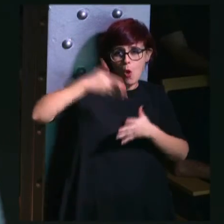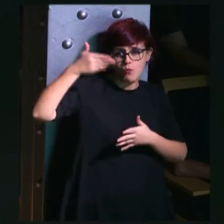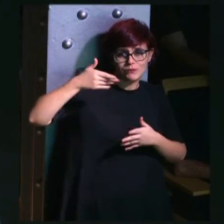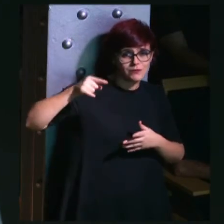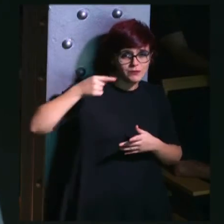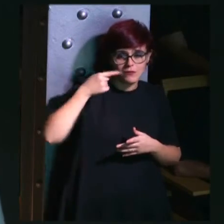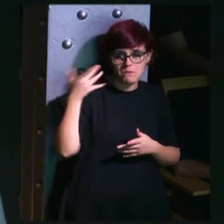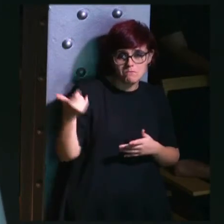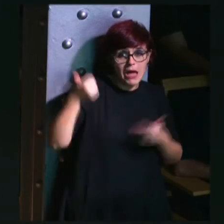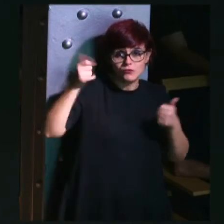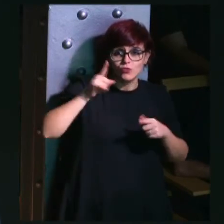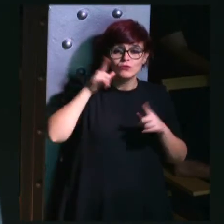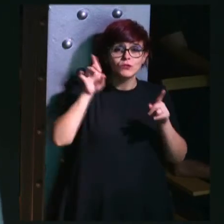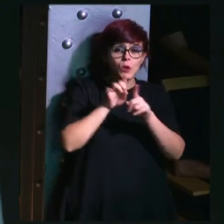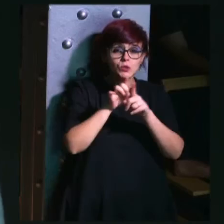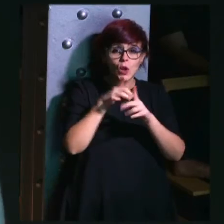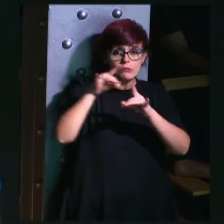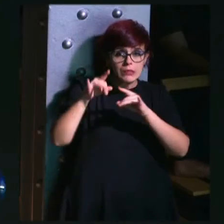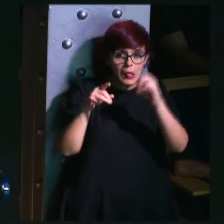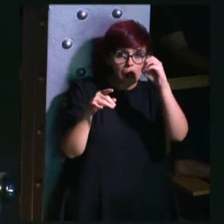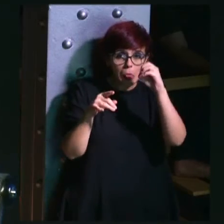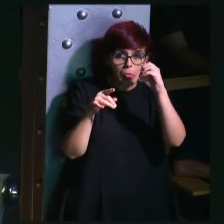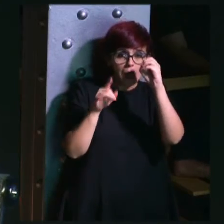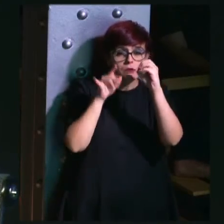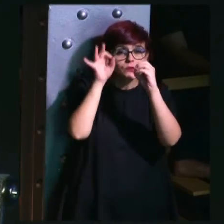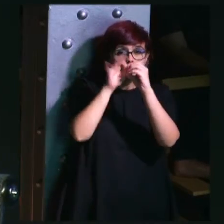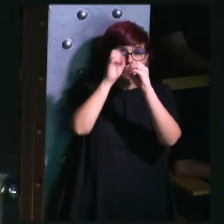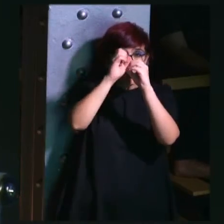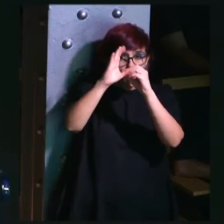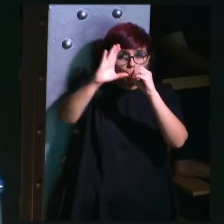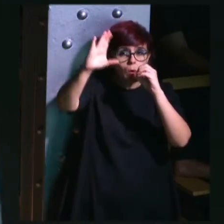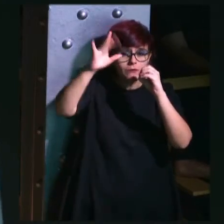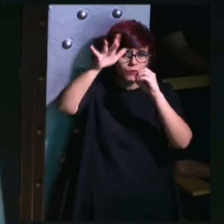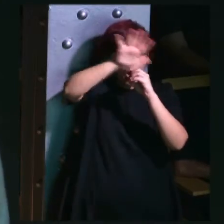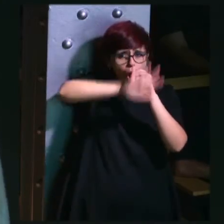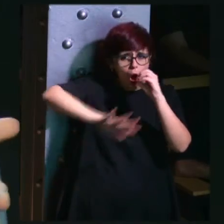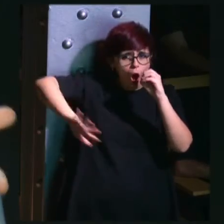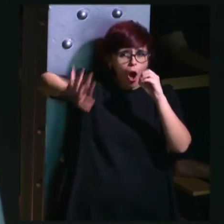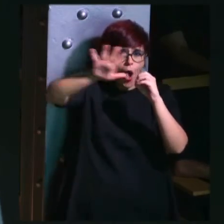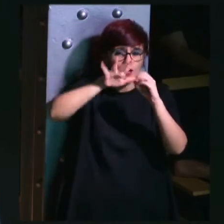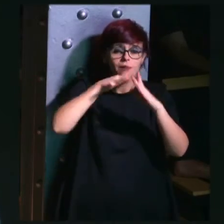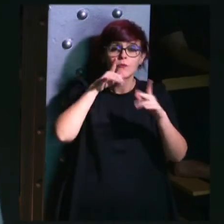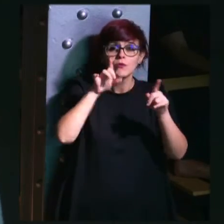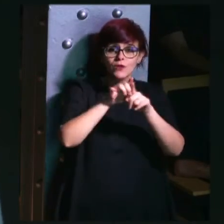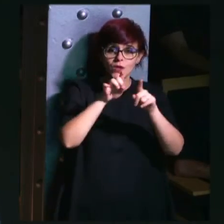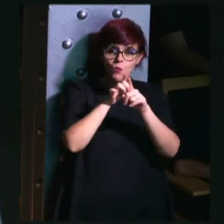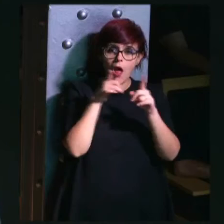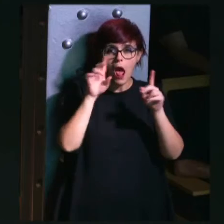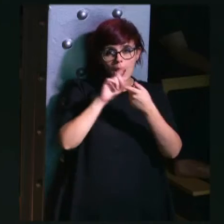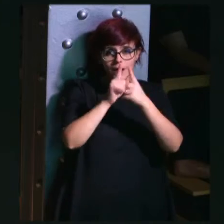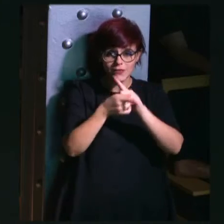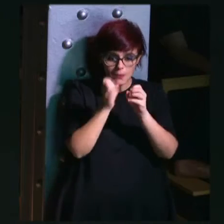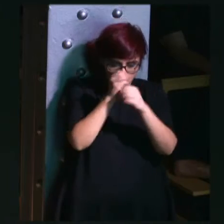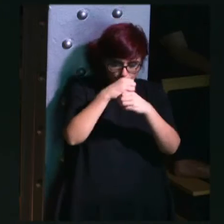universo muchísimo más grande. O igual con el microscopio, ¿no? No era solo lo que veíamos, sino que dentro de cada poro de nuestra piel había un universo entero